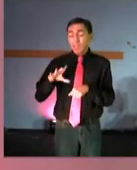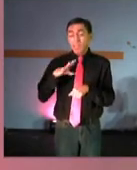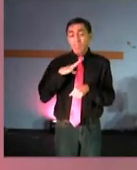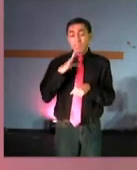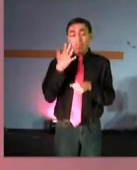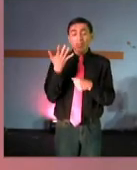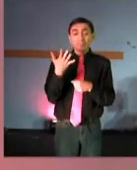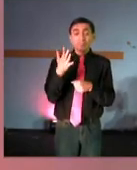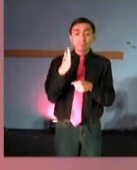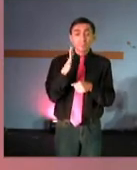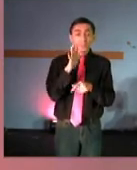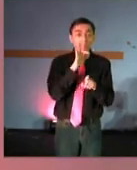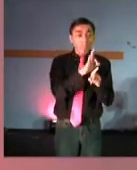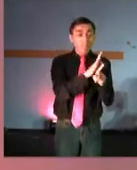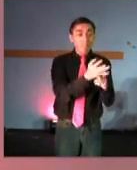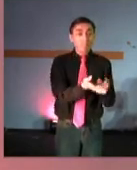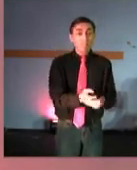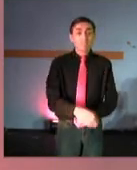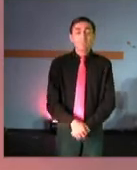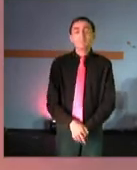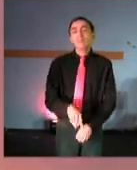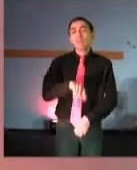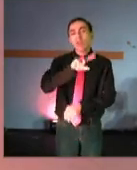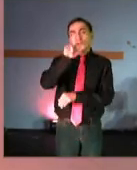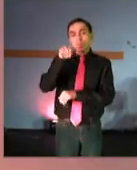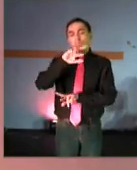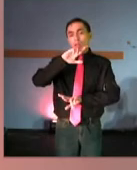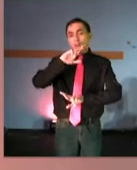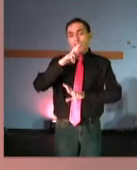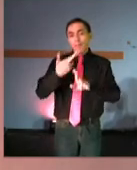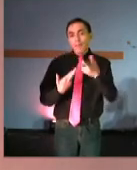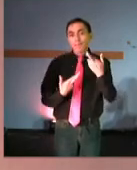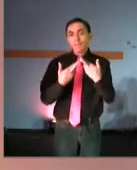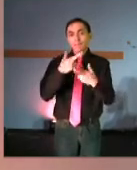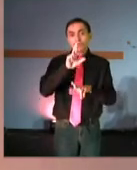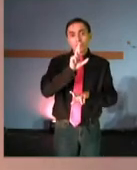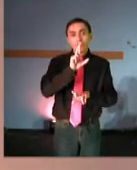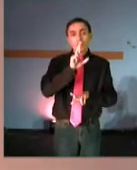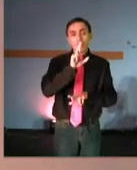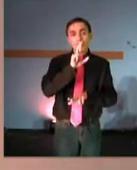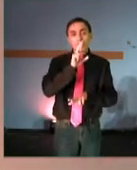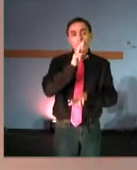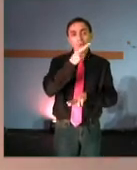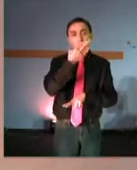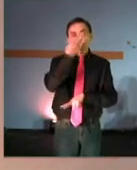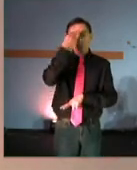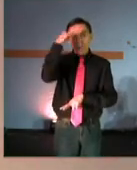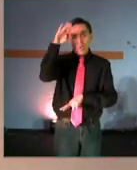discursos. Pero a partir de la Revolución Cubana se volvió a poner